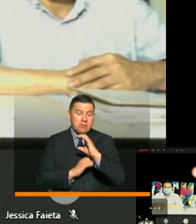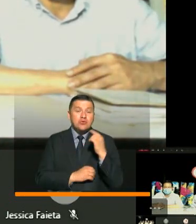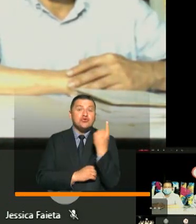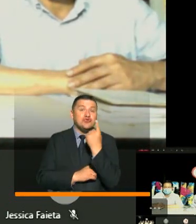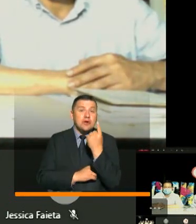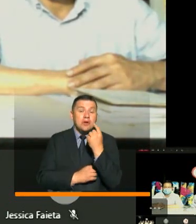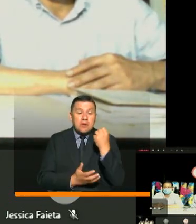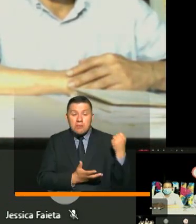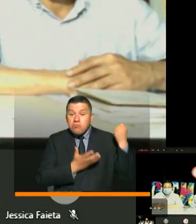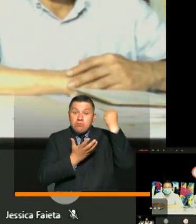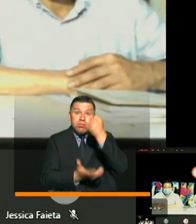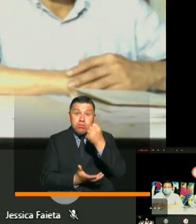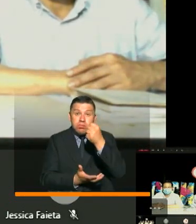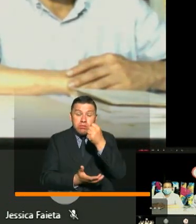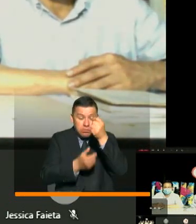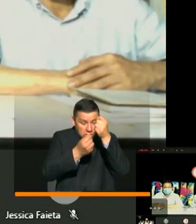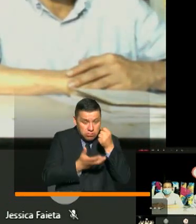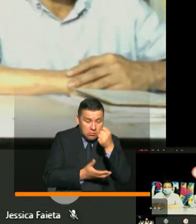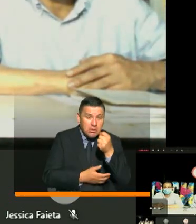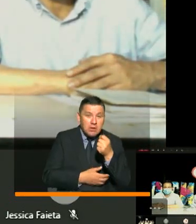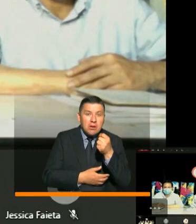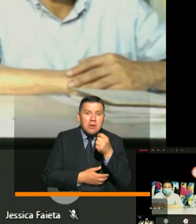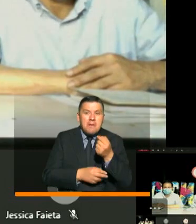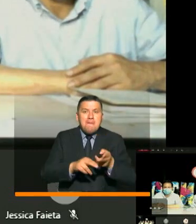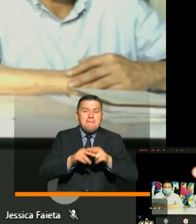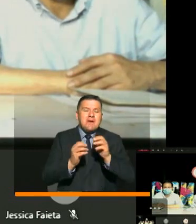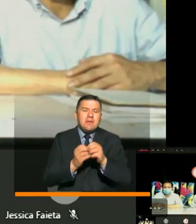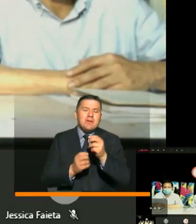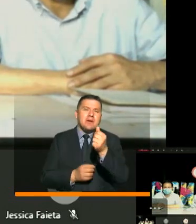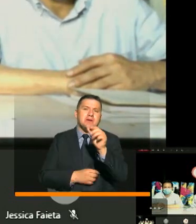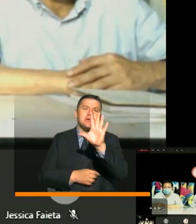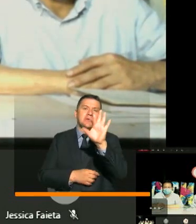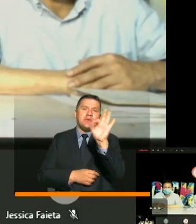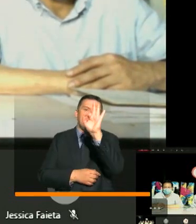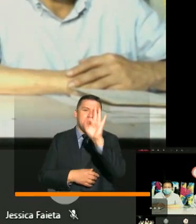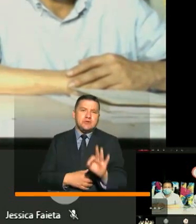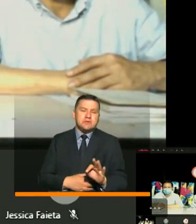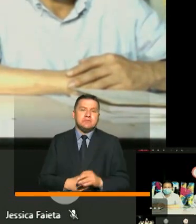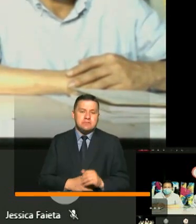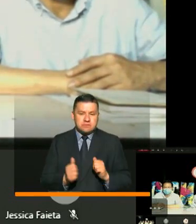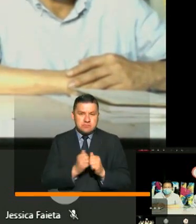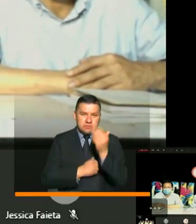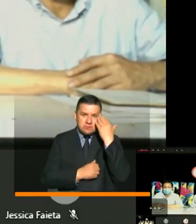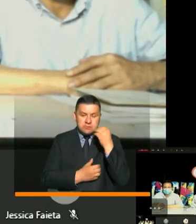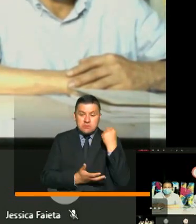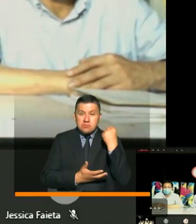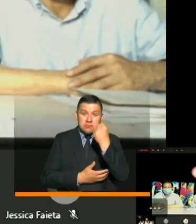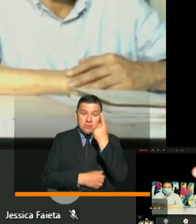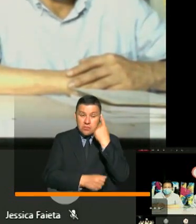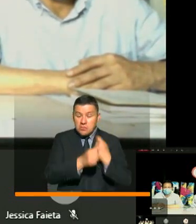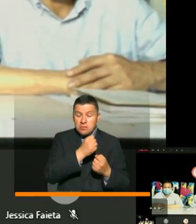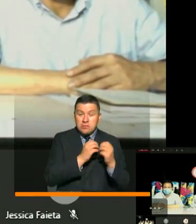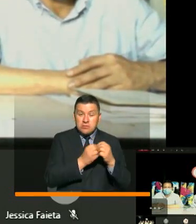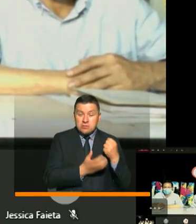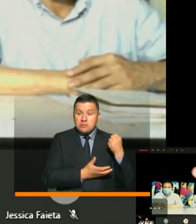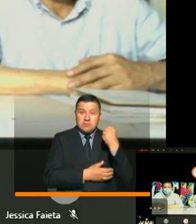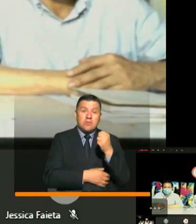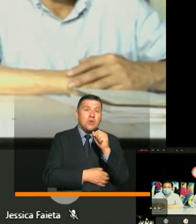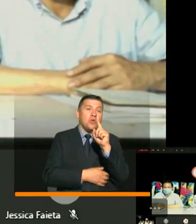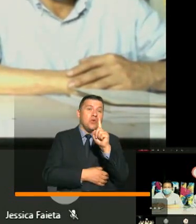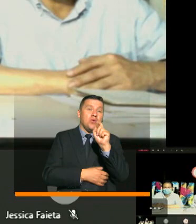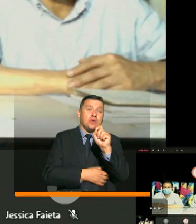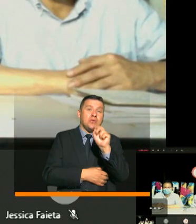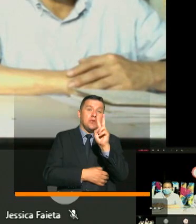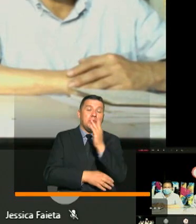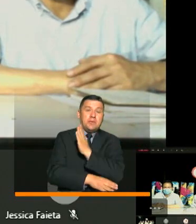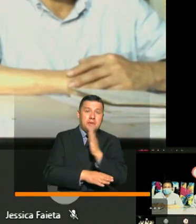solamente del presupuesto general de la Nación, tuvimos un incremento de más del 50%. Pasamos de tener un presupuesto el año pasado de